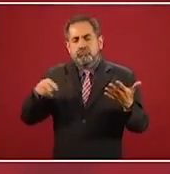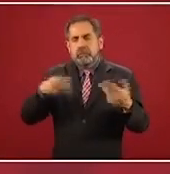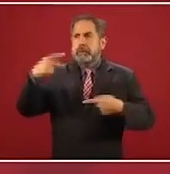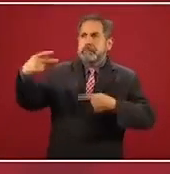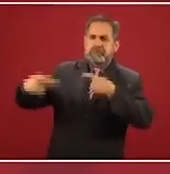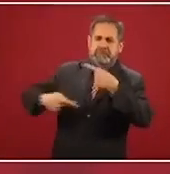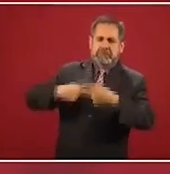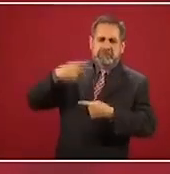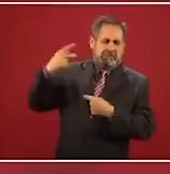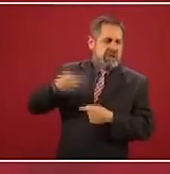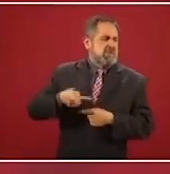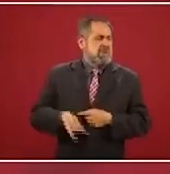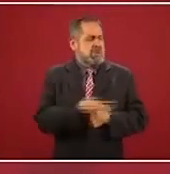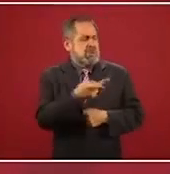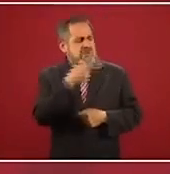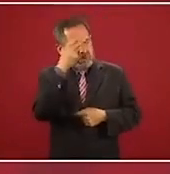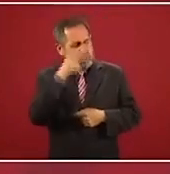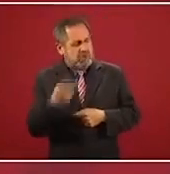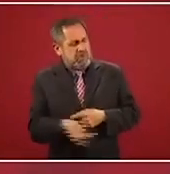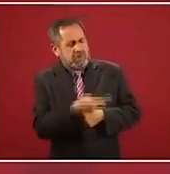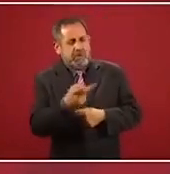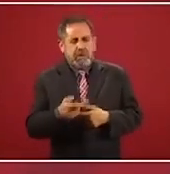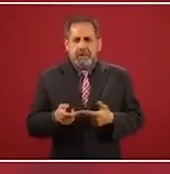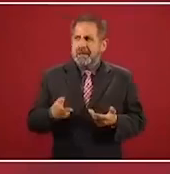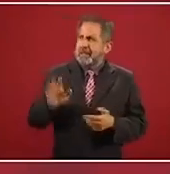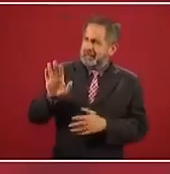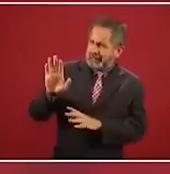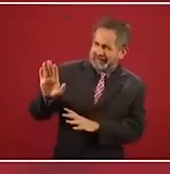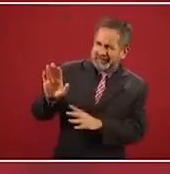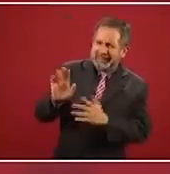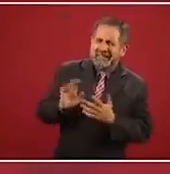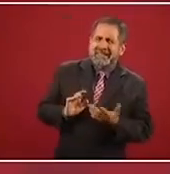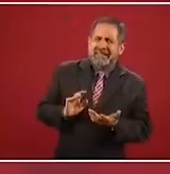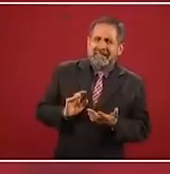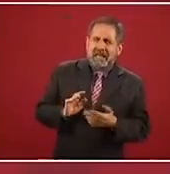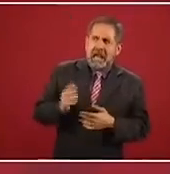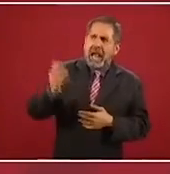cuestionándonos. ¿Y por qué no dijeron nada